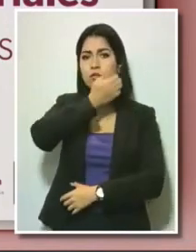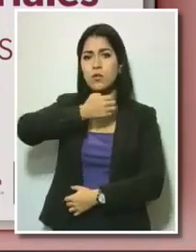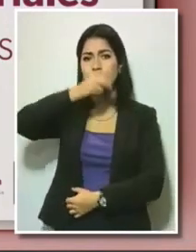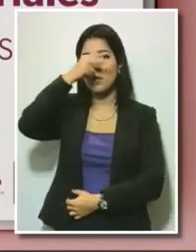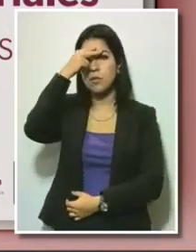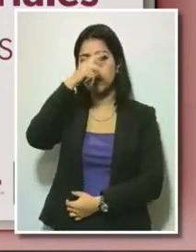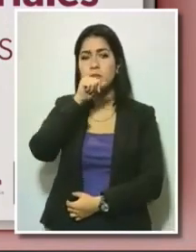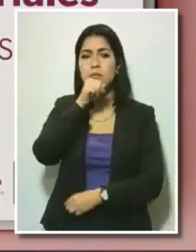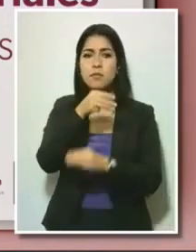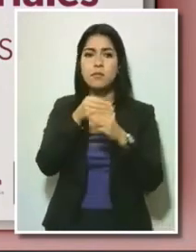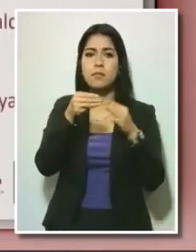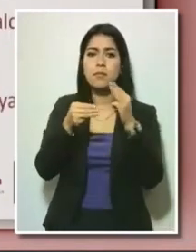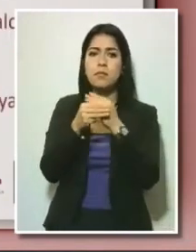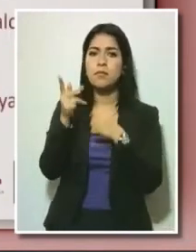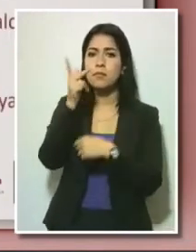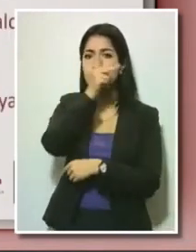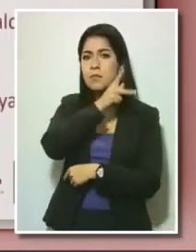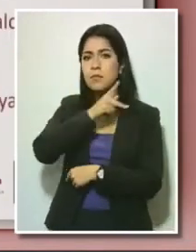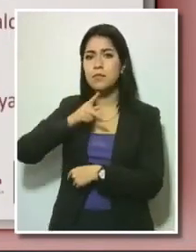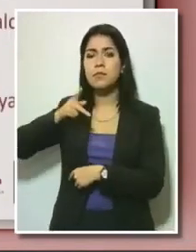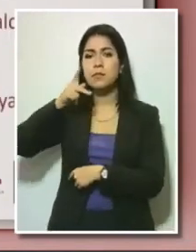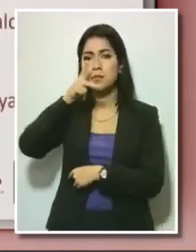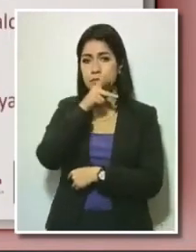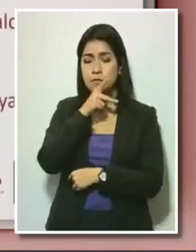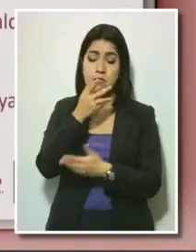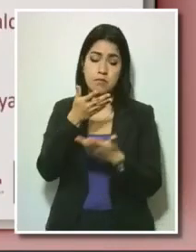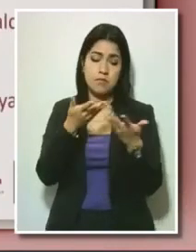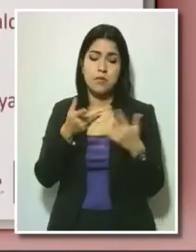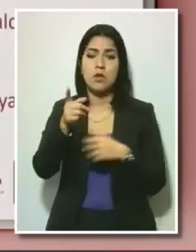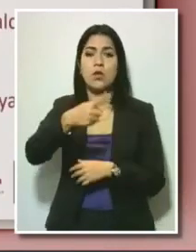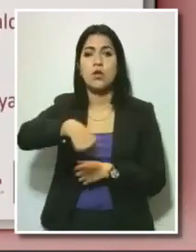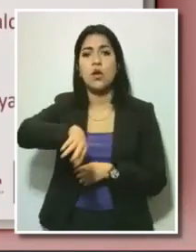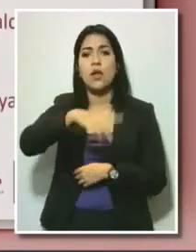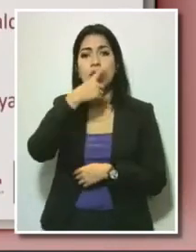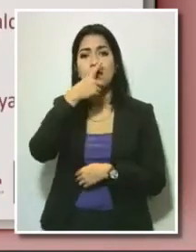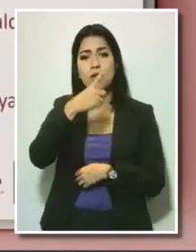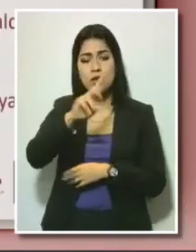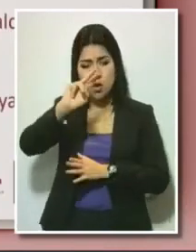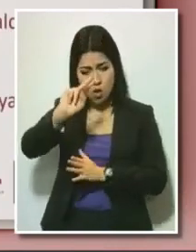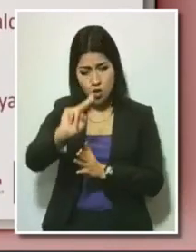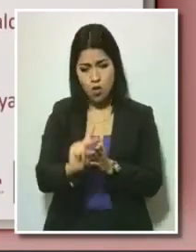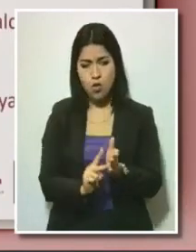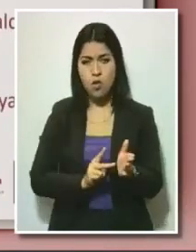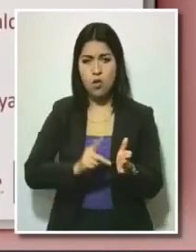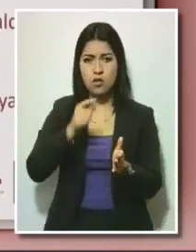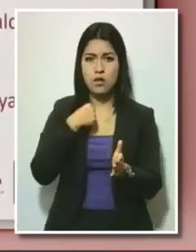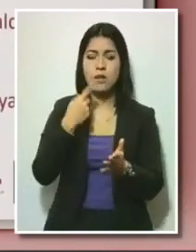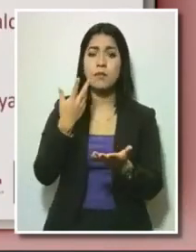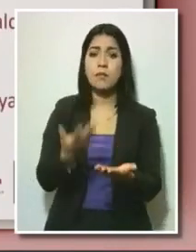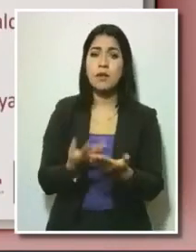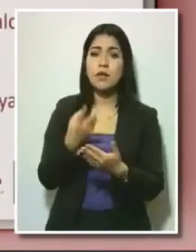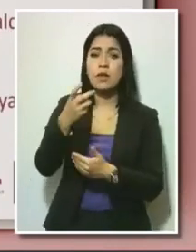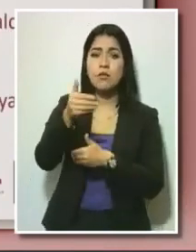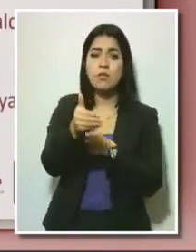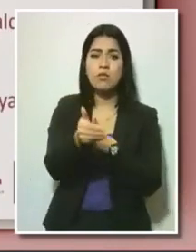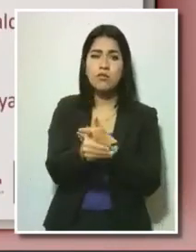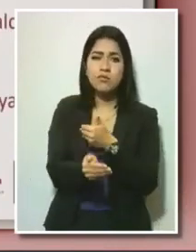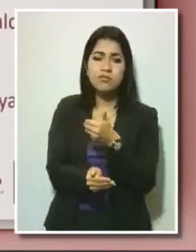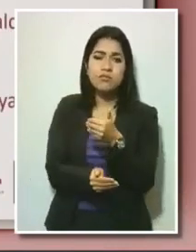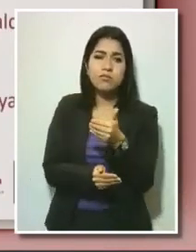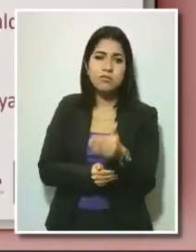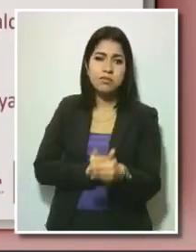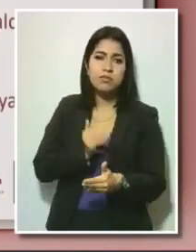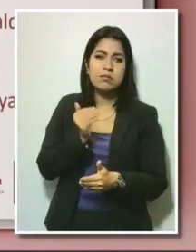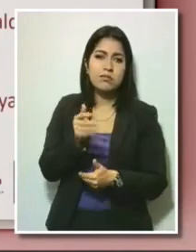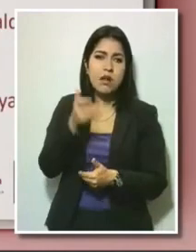materiales pedagógicos. Hay que decir y recordar que este es un proceso muy largo. Los